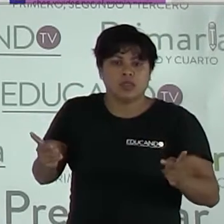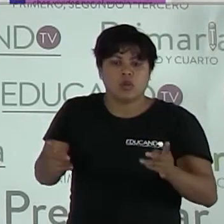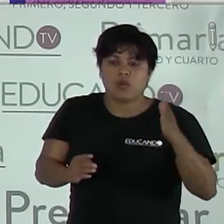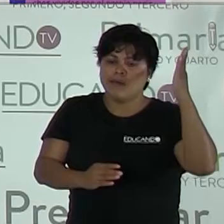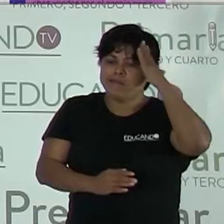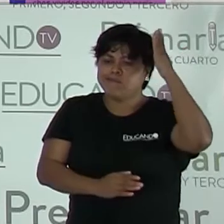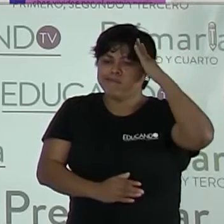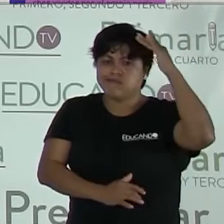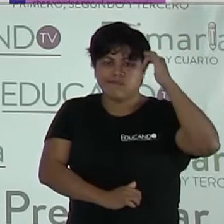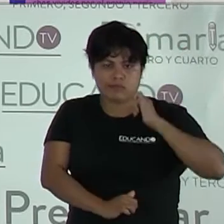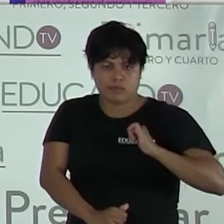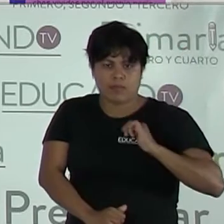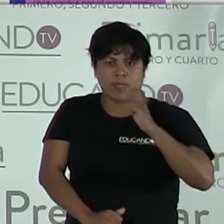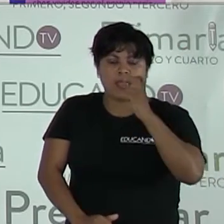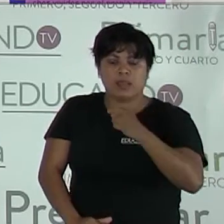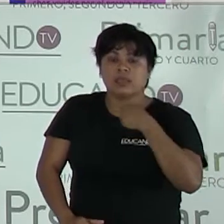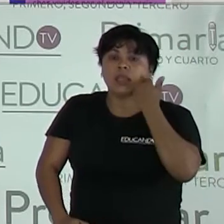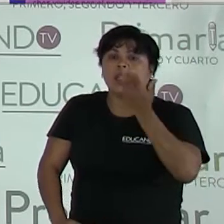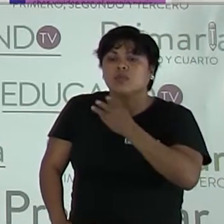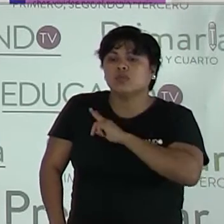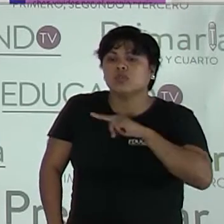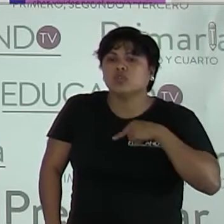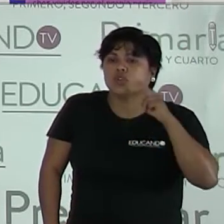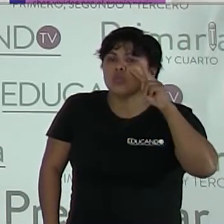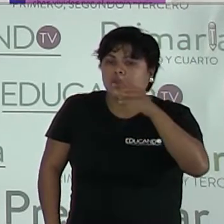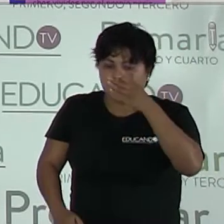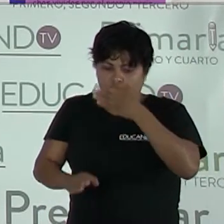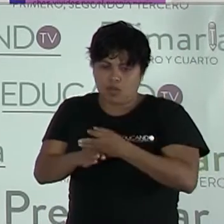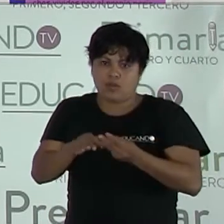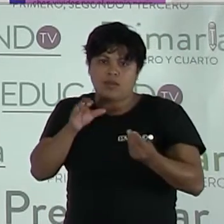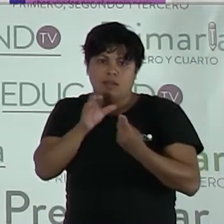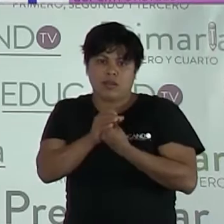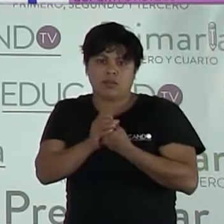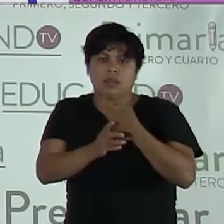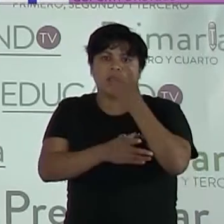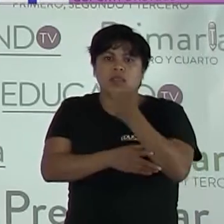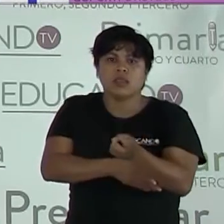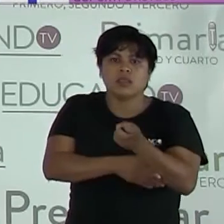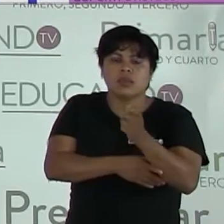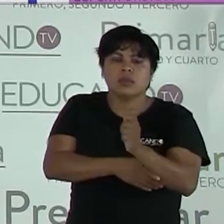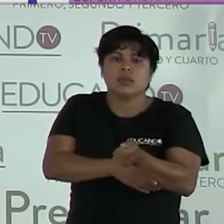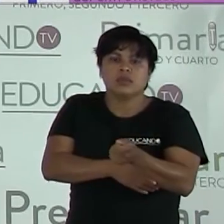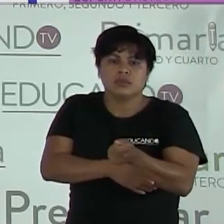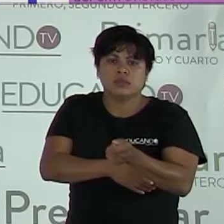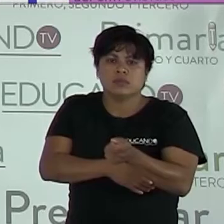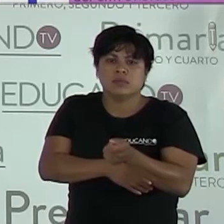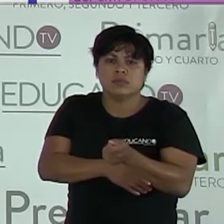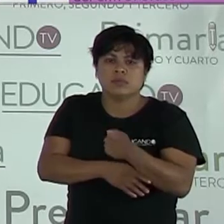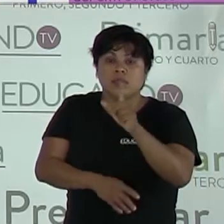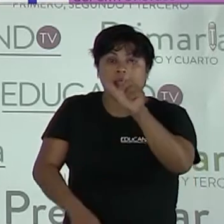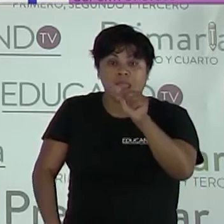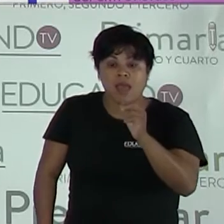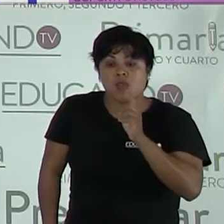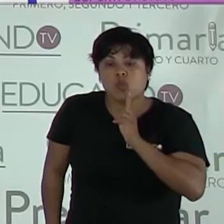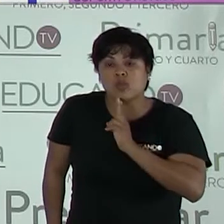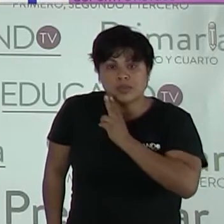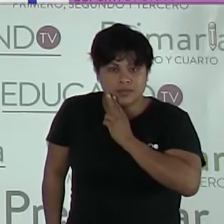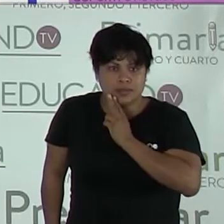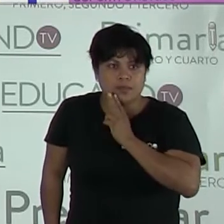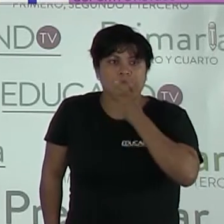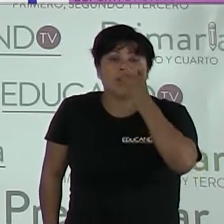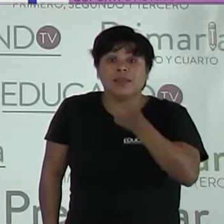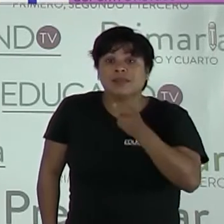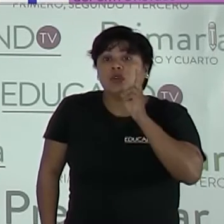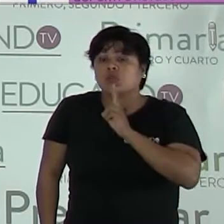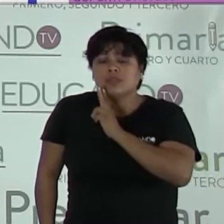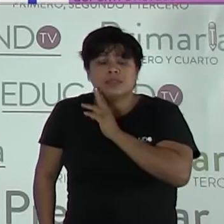periodístico fundamental y el que queremos tratar en esta sesión, que es la noticia. La noticia